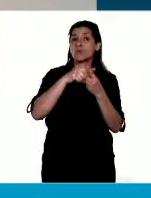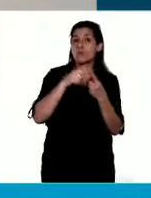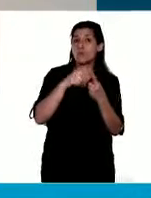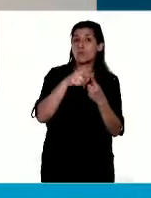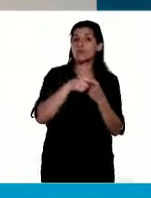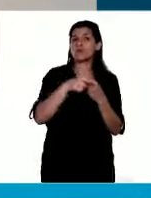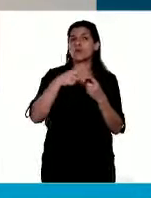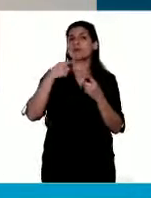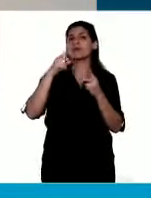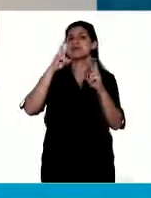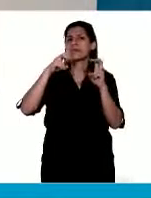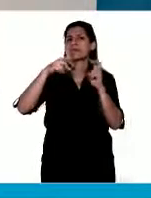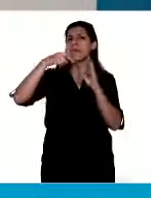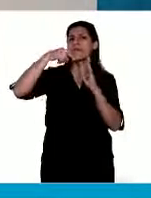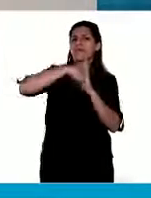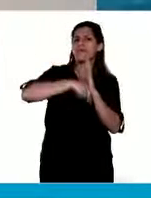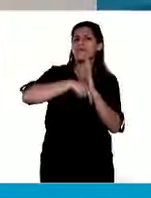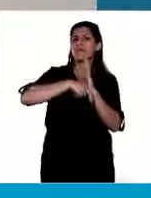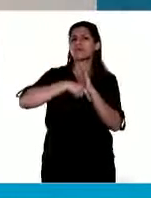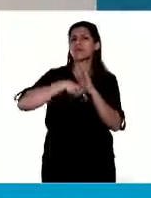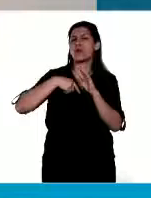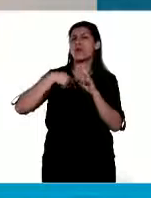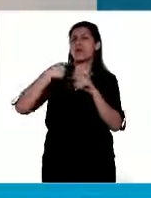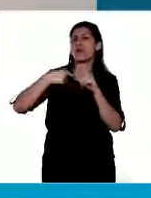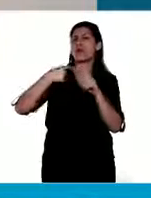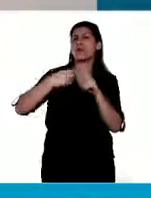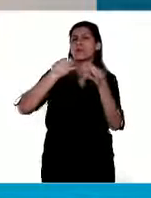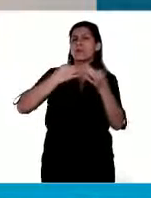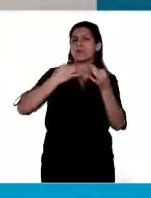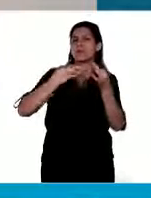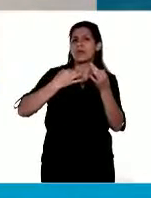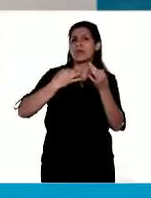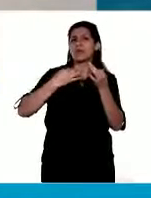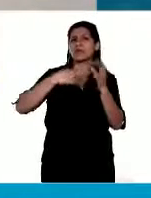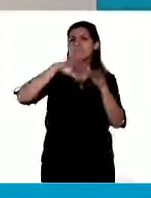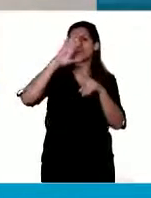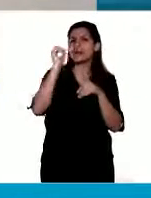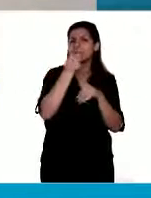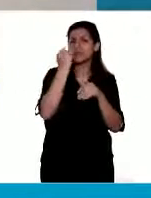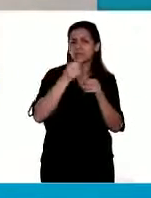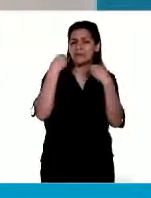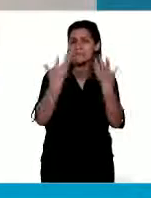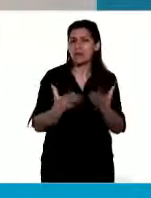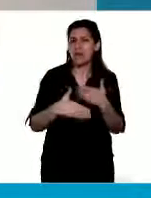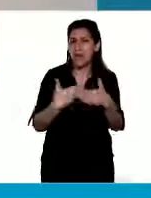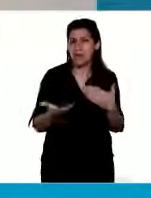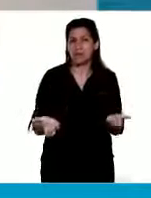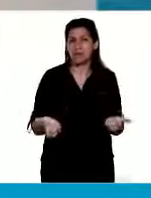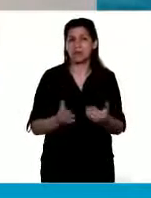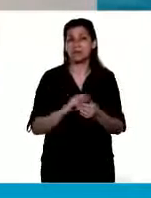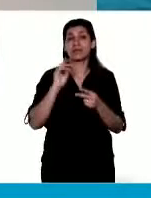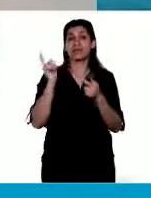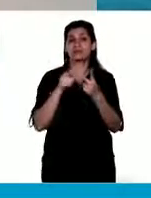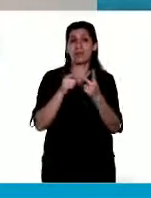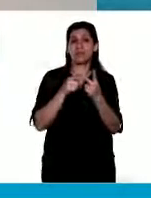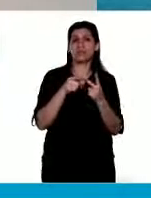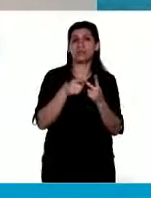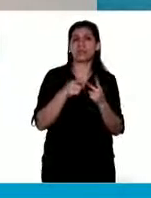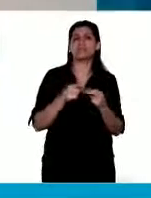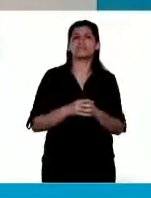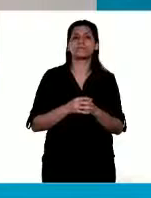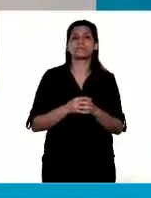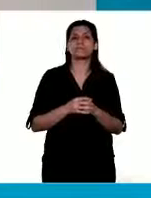cosas que se venían haciendo bien y rectificar las que considerábamos que se podían mejorar. Y la segunda,